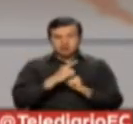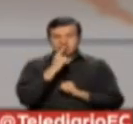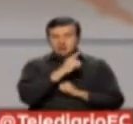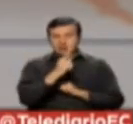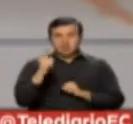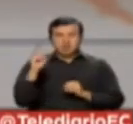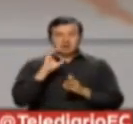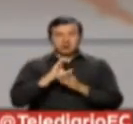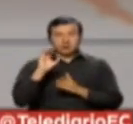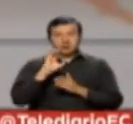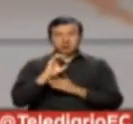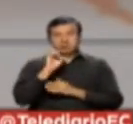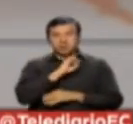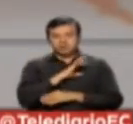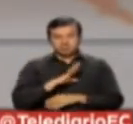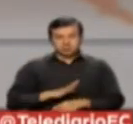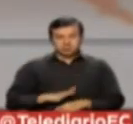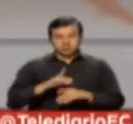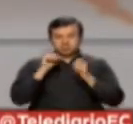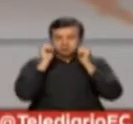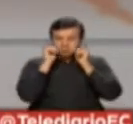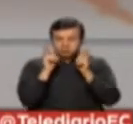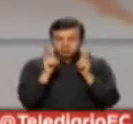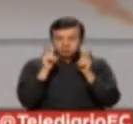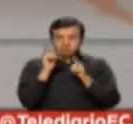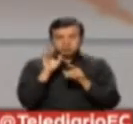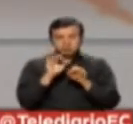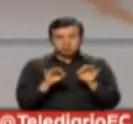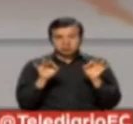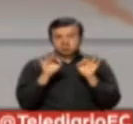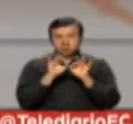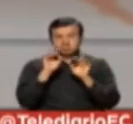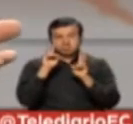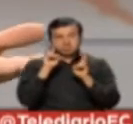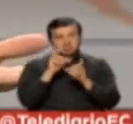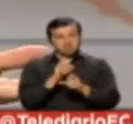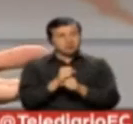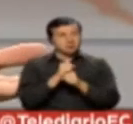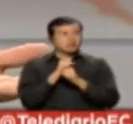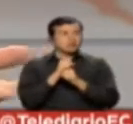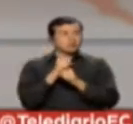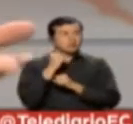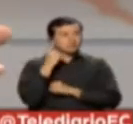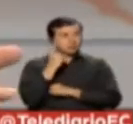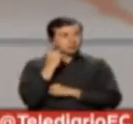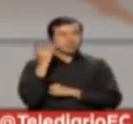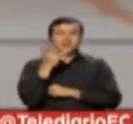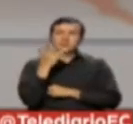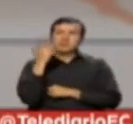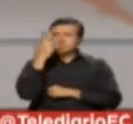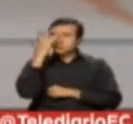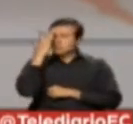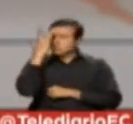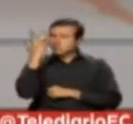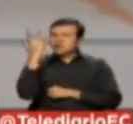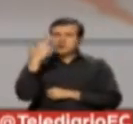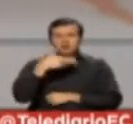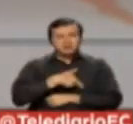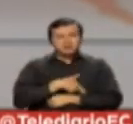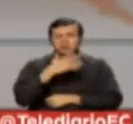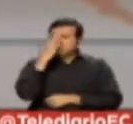educativa tiene que tener la prevención al respecto pero al principal prevención es entender y decir miren no es para qué se traen este tipo de